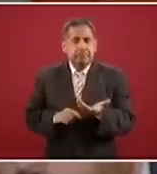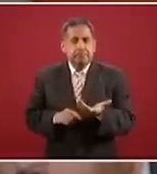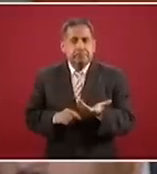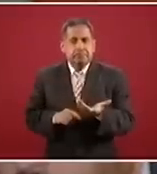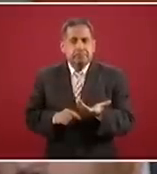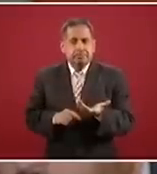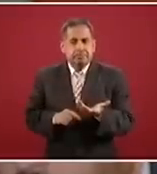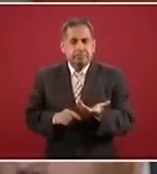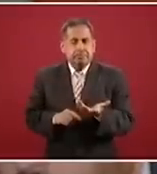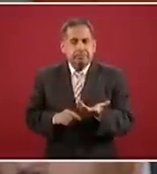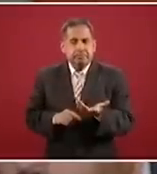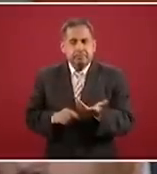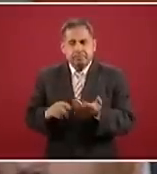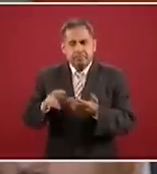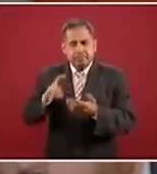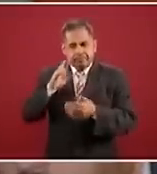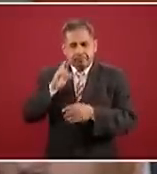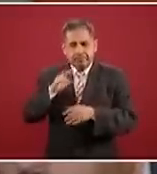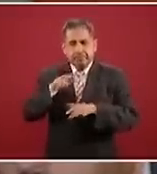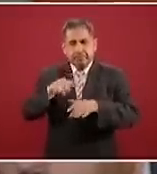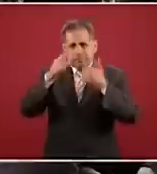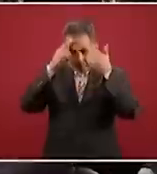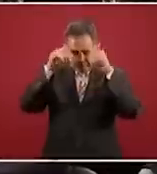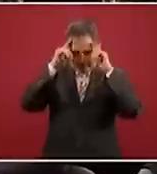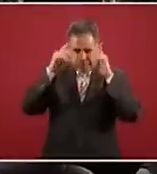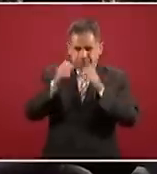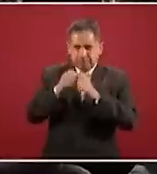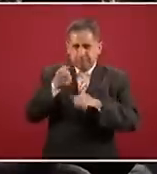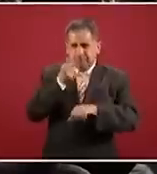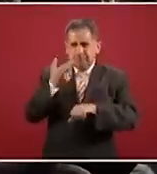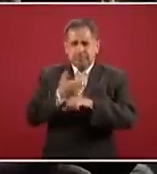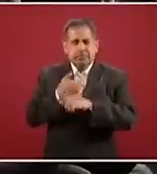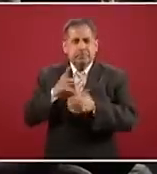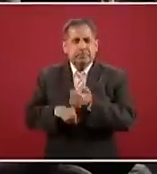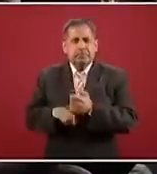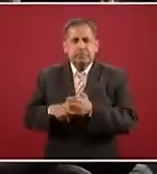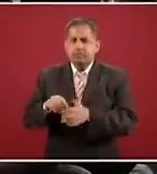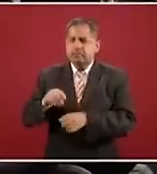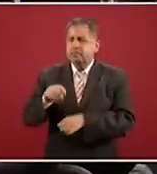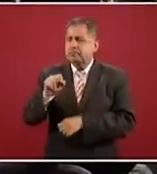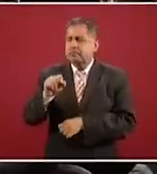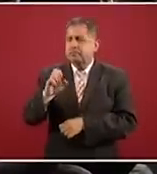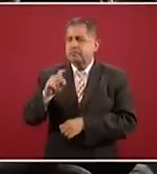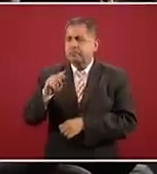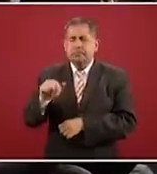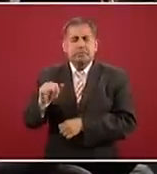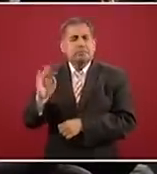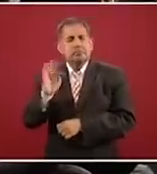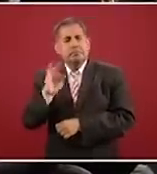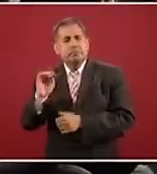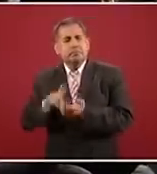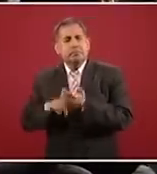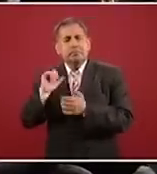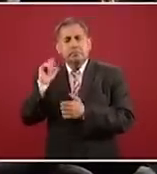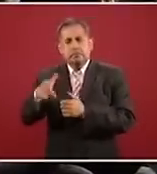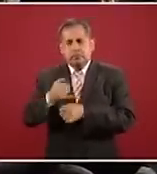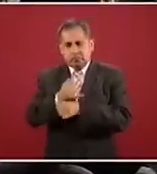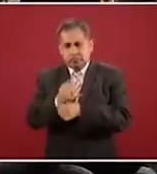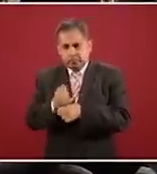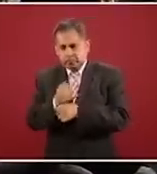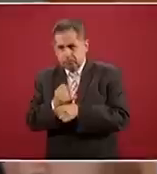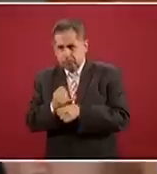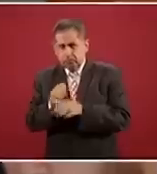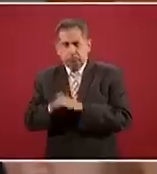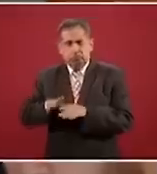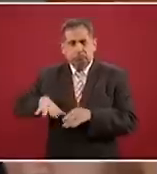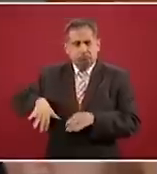que se hizo respecto a la Marina con el secretario de la Defensa Nacional, si hay alguna investigación, como